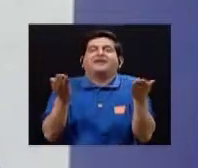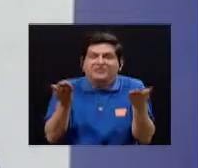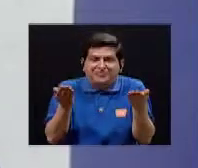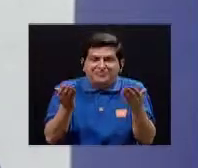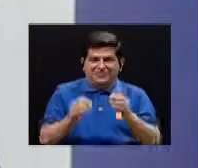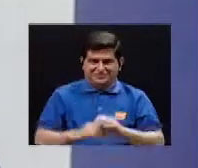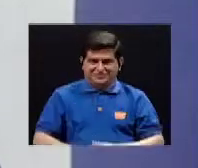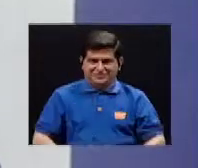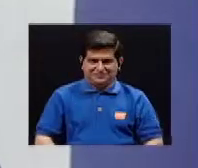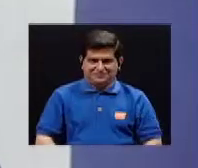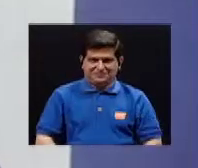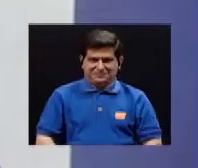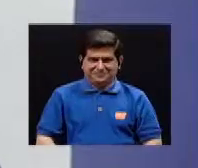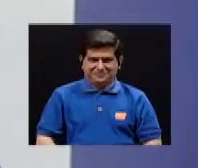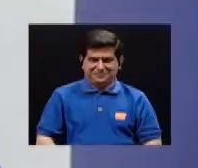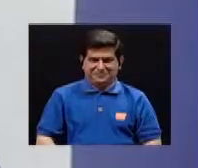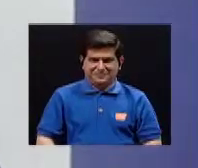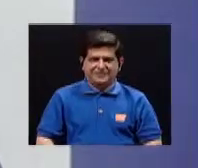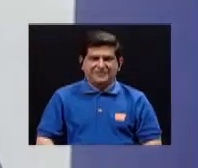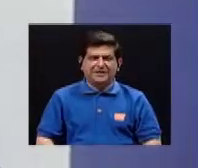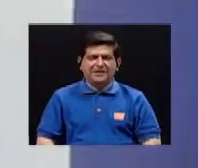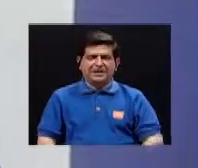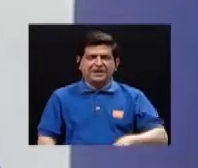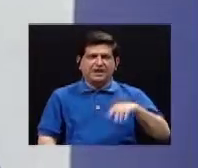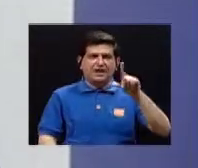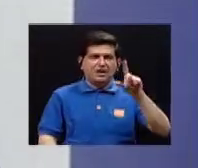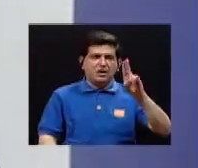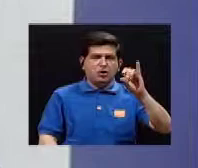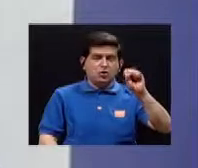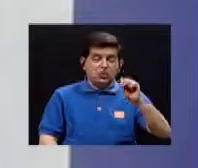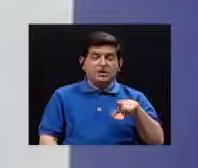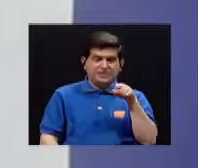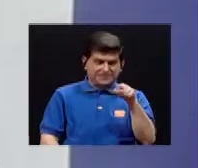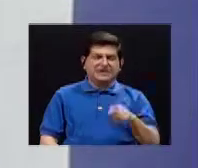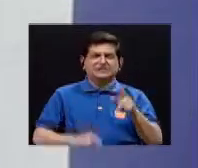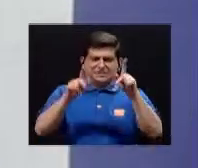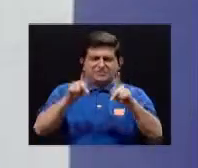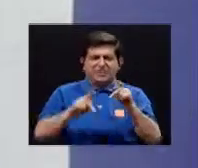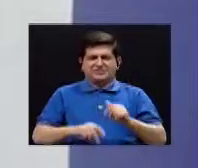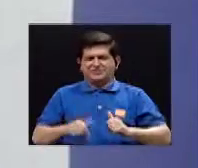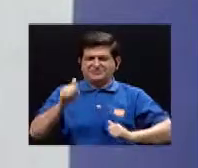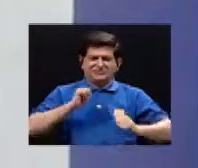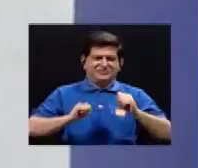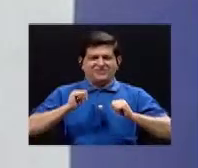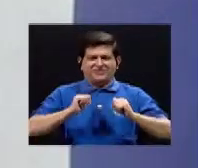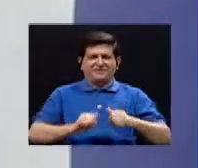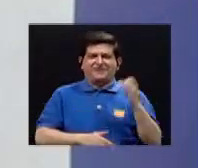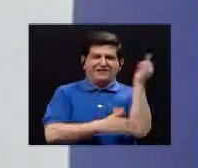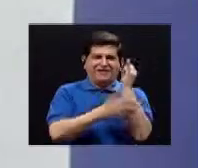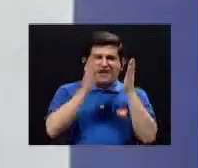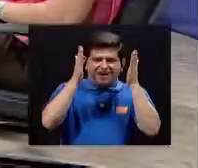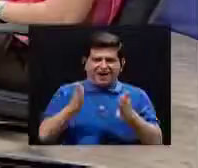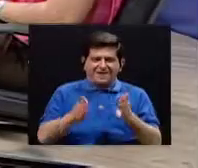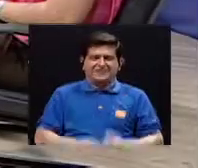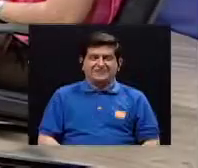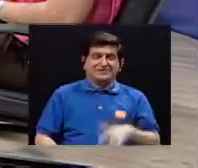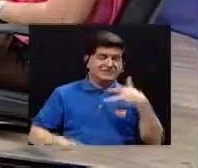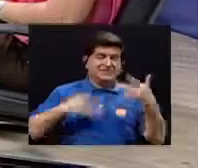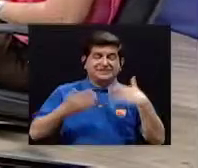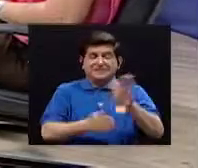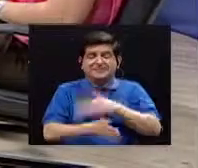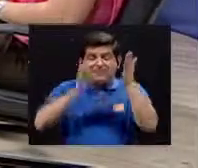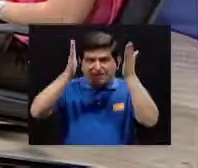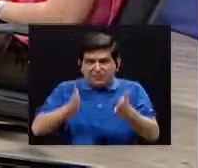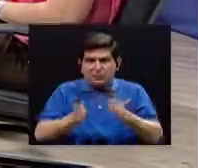y entonces y luis es un artista o sea los músicos verdad obviamente son artistas tienen una sensibilidad